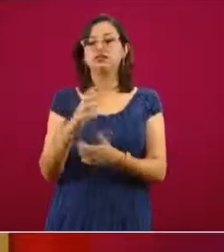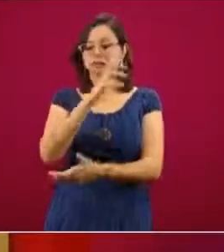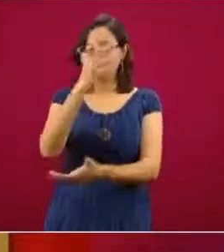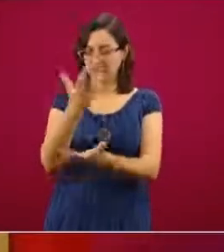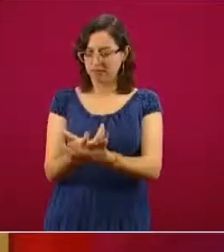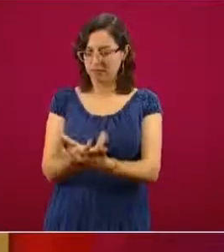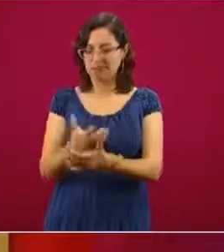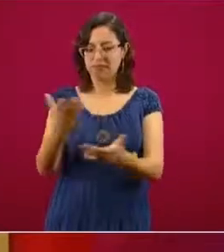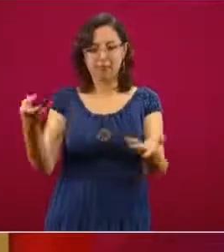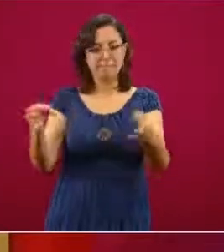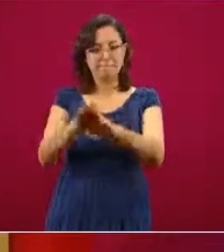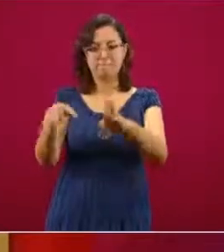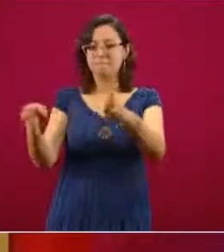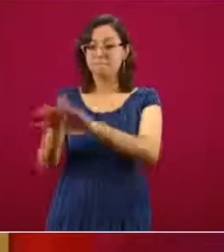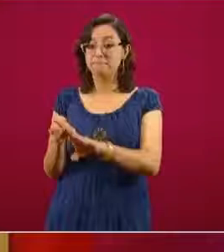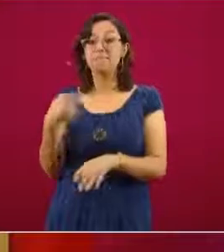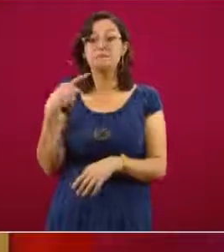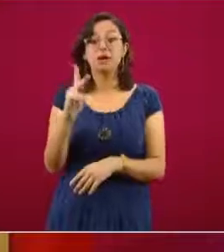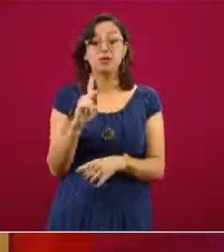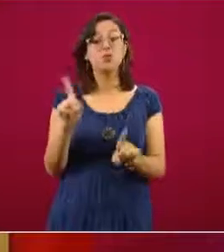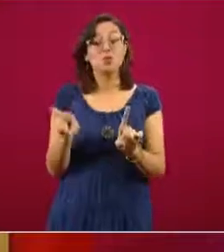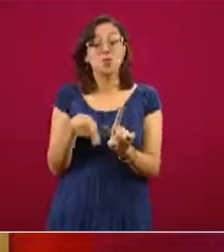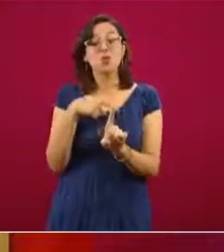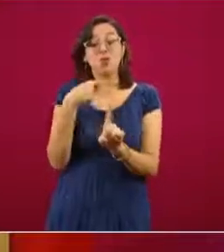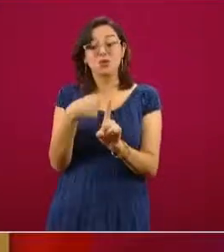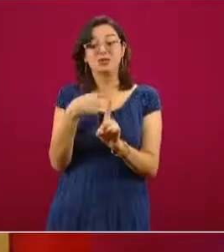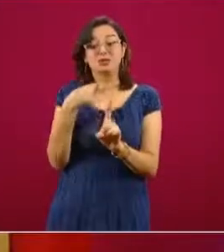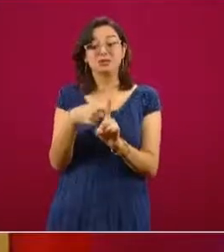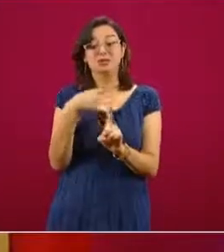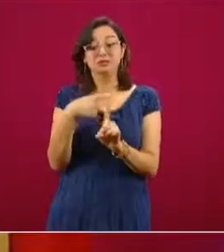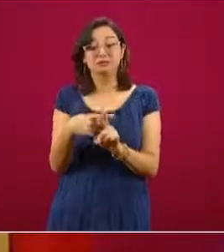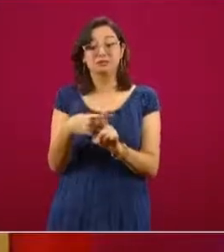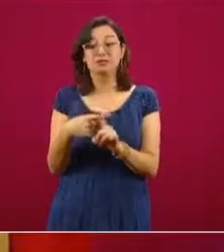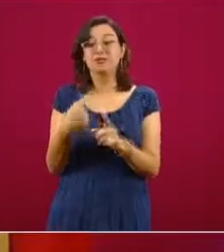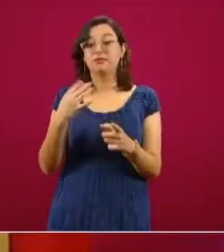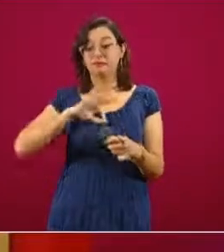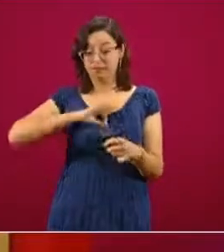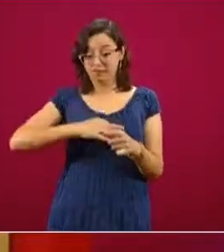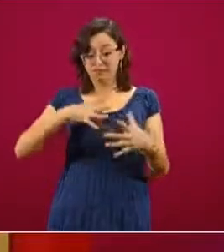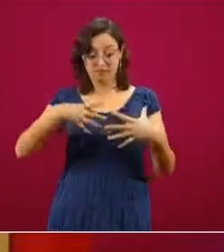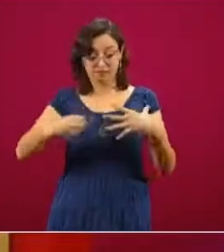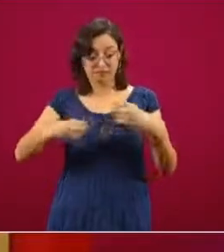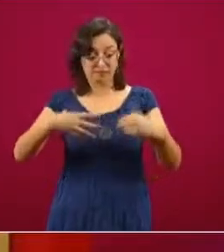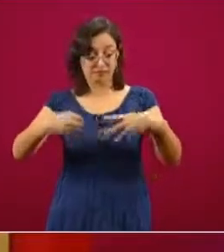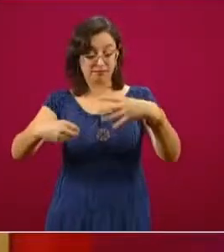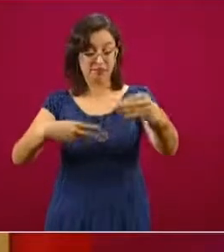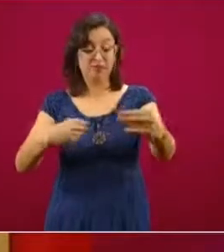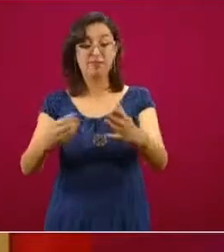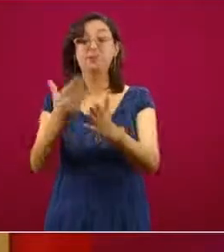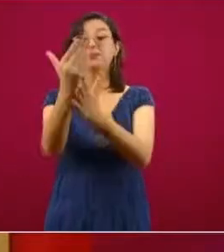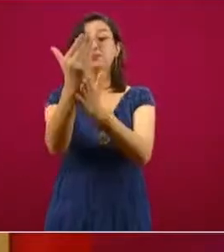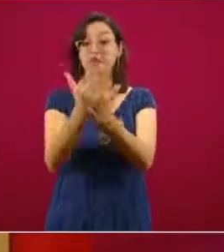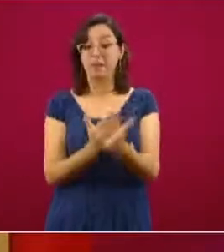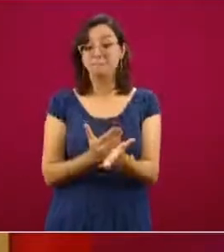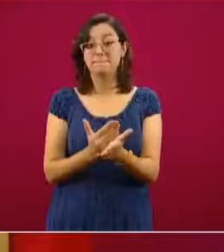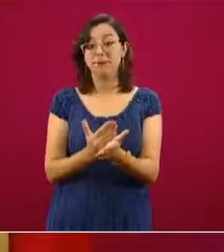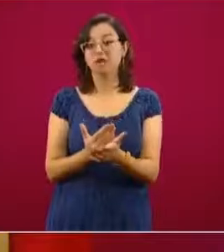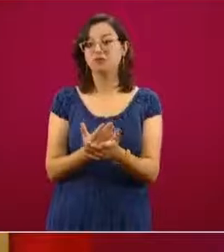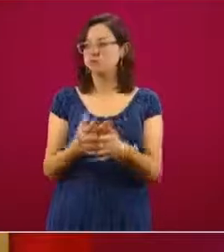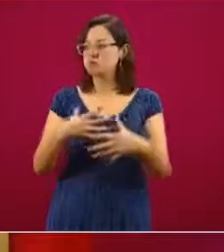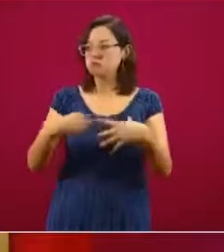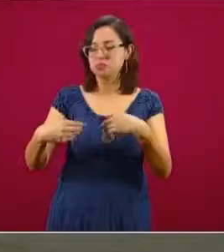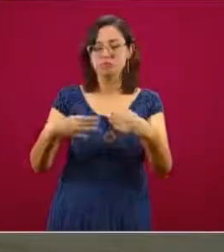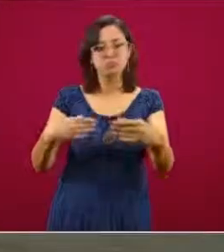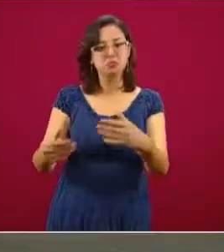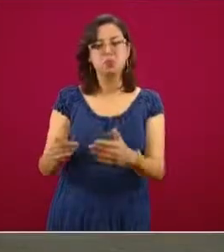caso es que tuvo un efecto neto muy positivo de inhibir o interrumpir o mantener en este momento sin alta